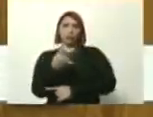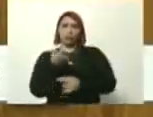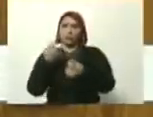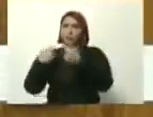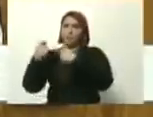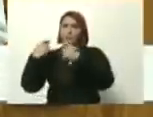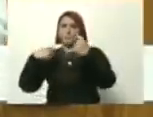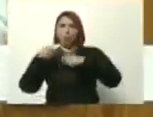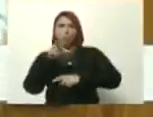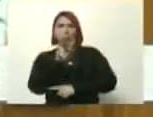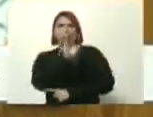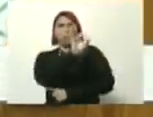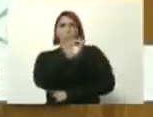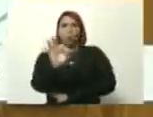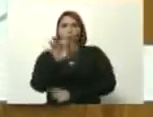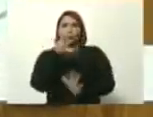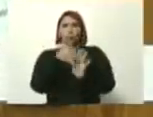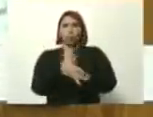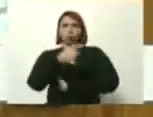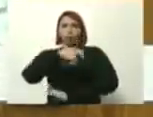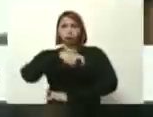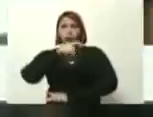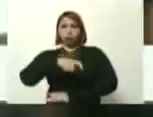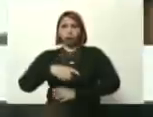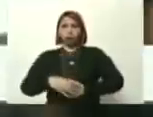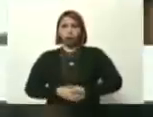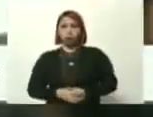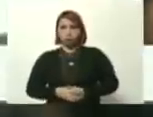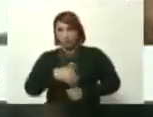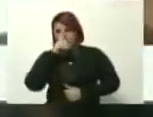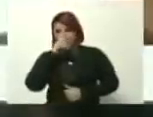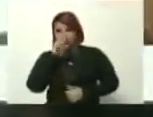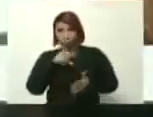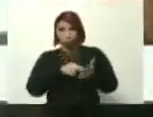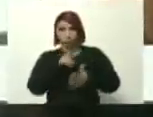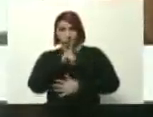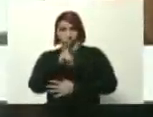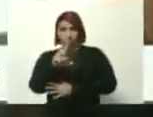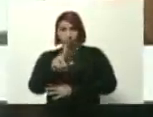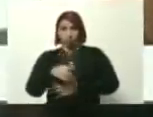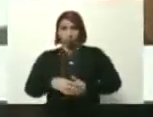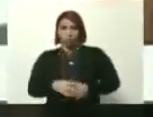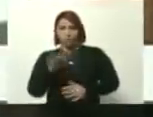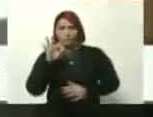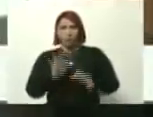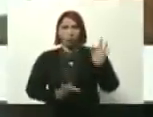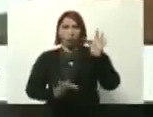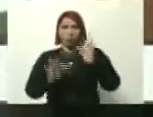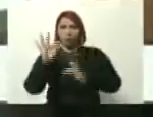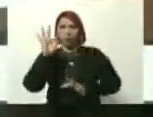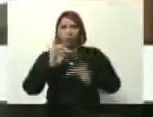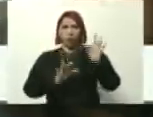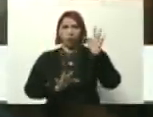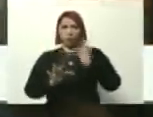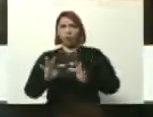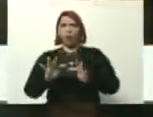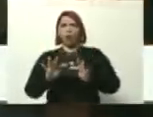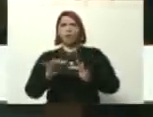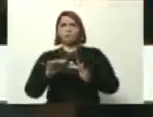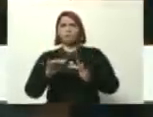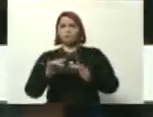el 2% de sus necesidades. En el año 2021 esa fórmula se ha invertido y hoy es